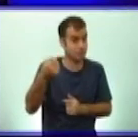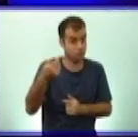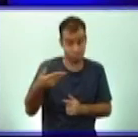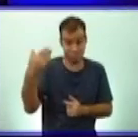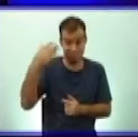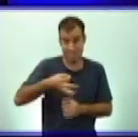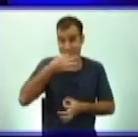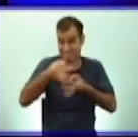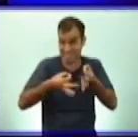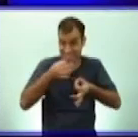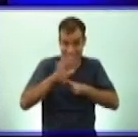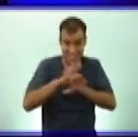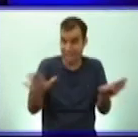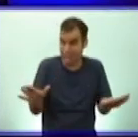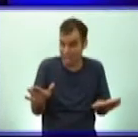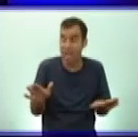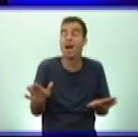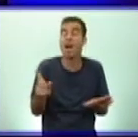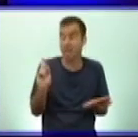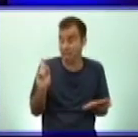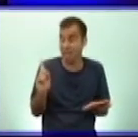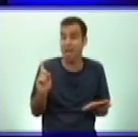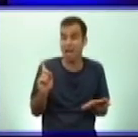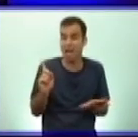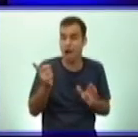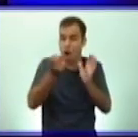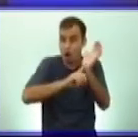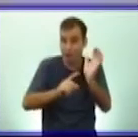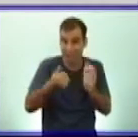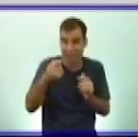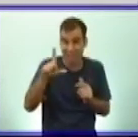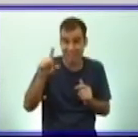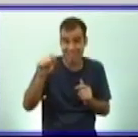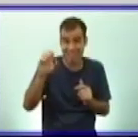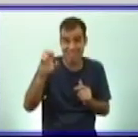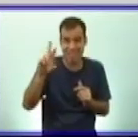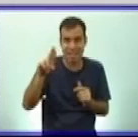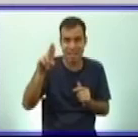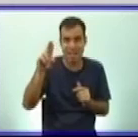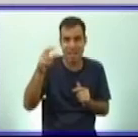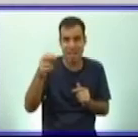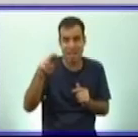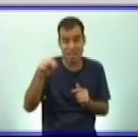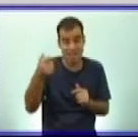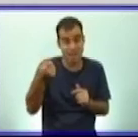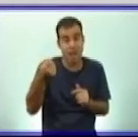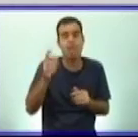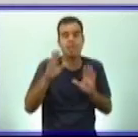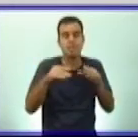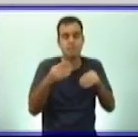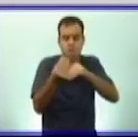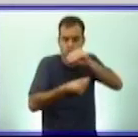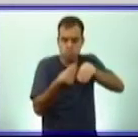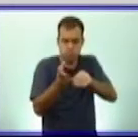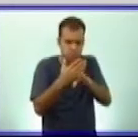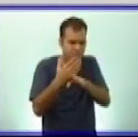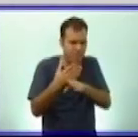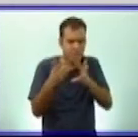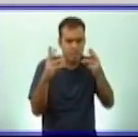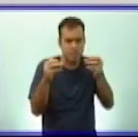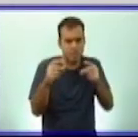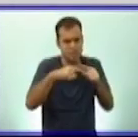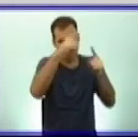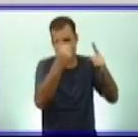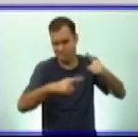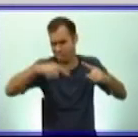Esta corriente alterna es aquella que varía periódicamente en valor y en sentido. Y es el objeto